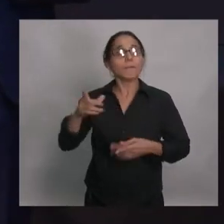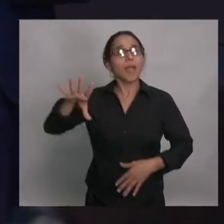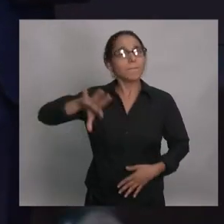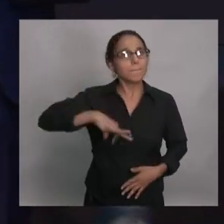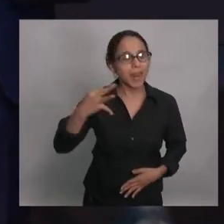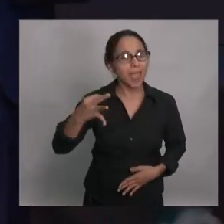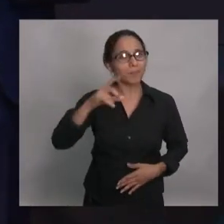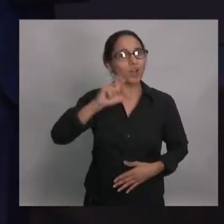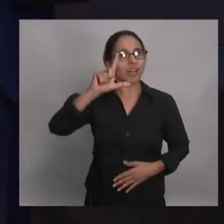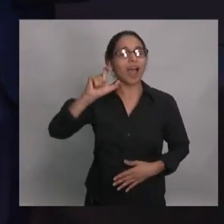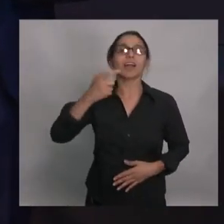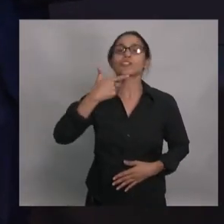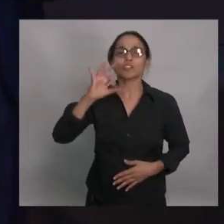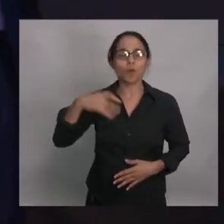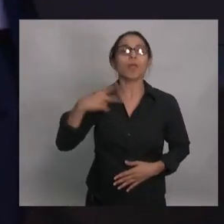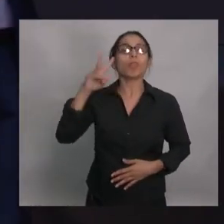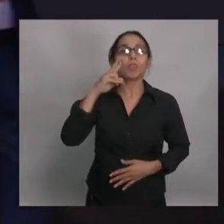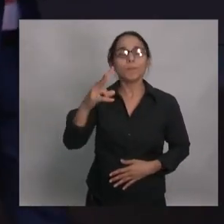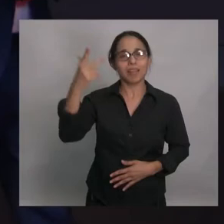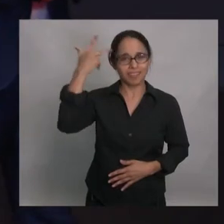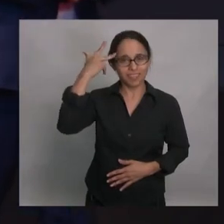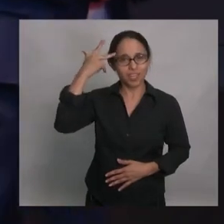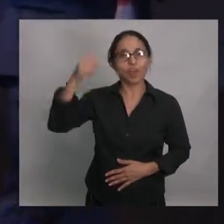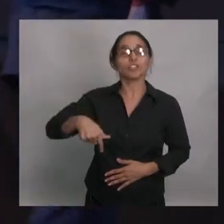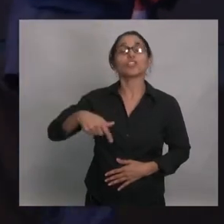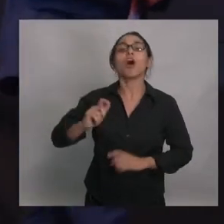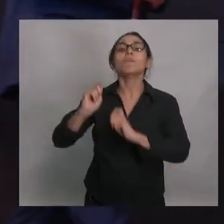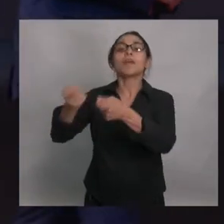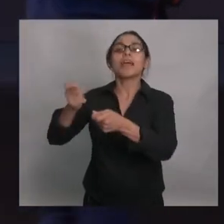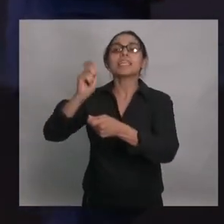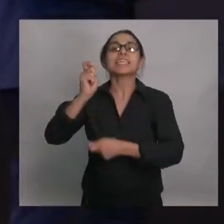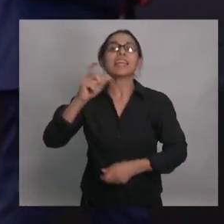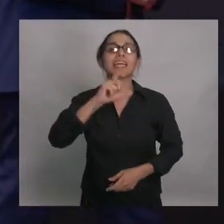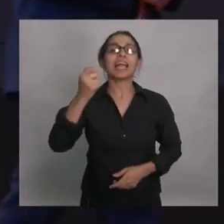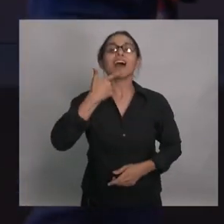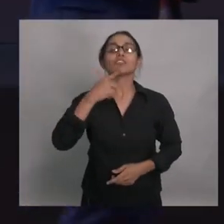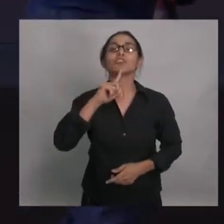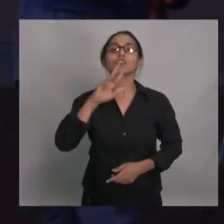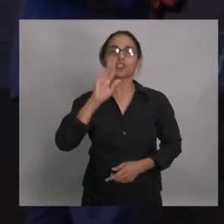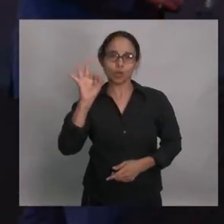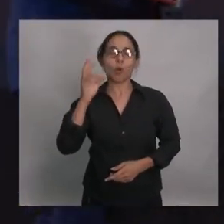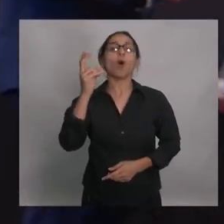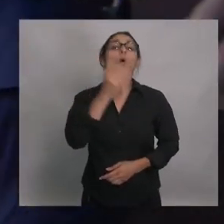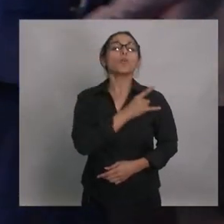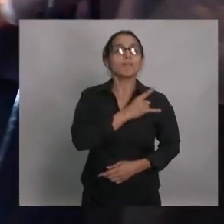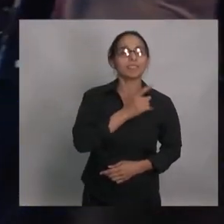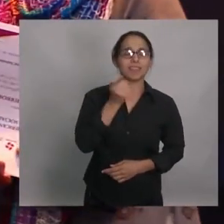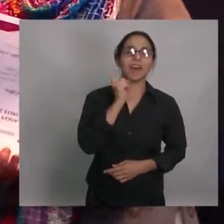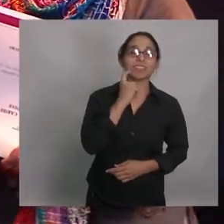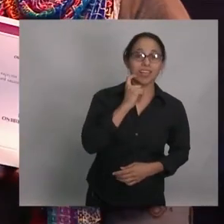2018 se lo va a entregar graciela castro de la universidad de san luís de la argentina